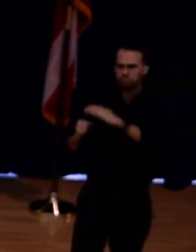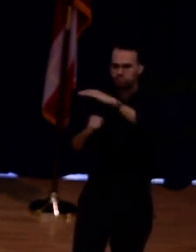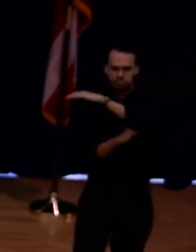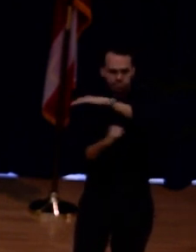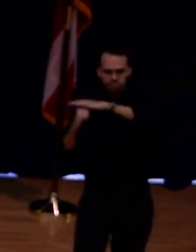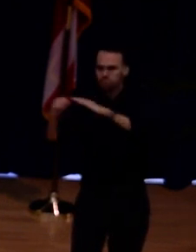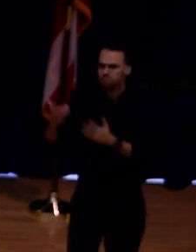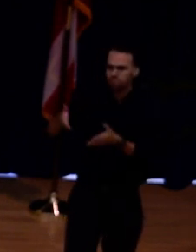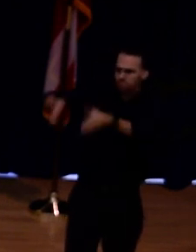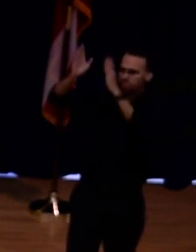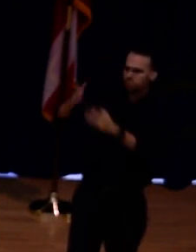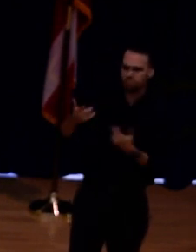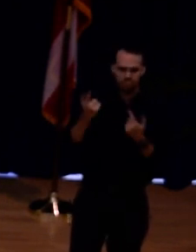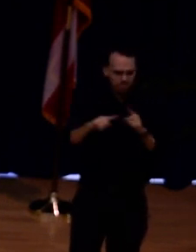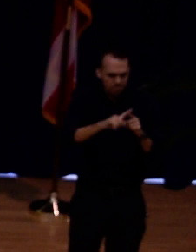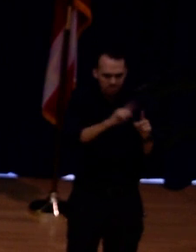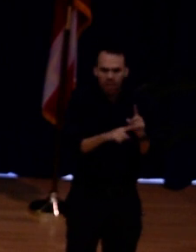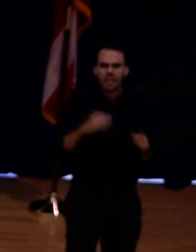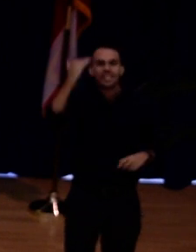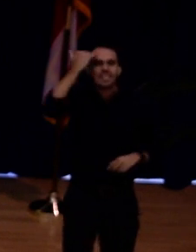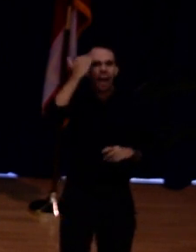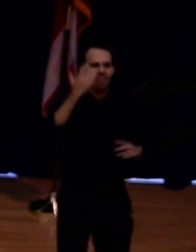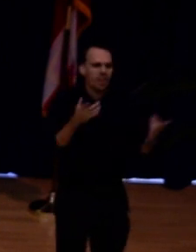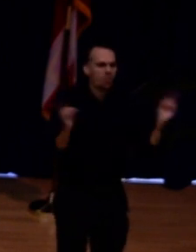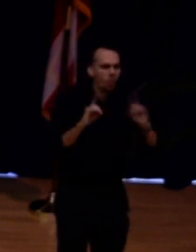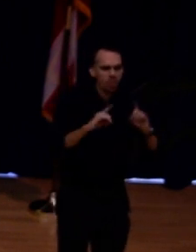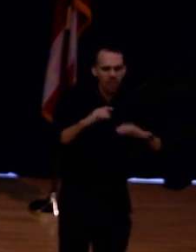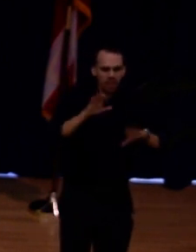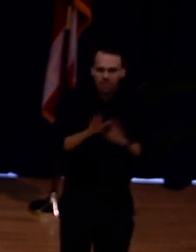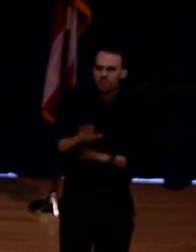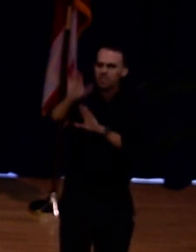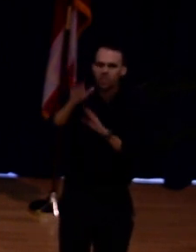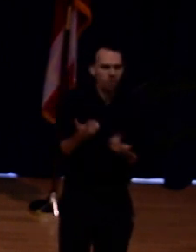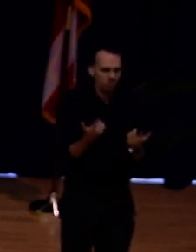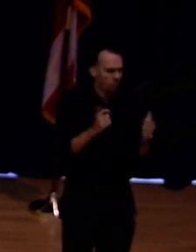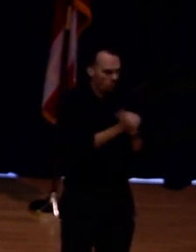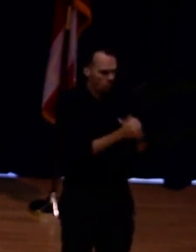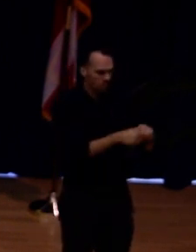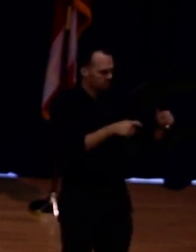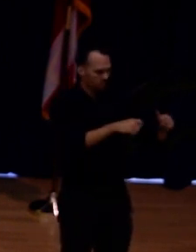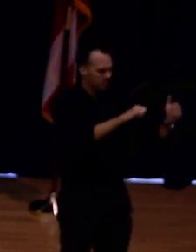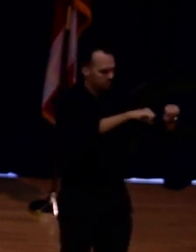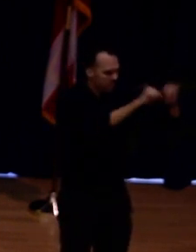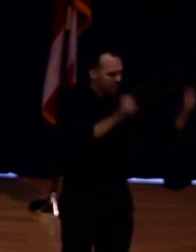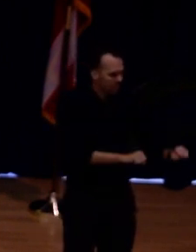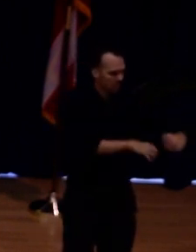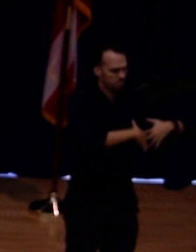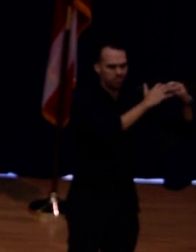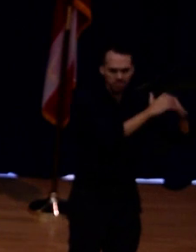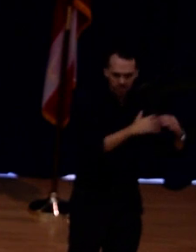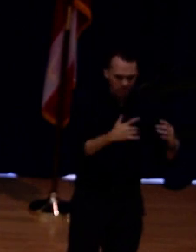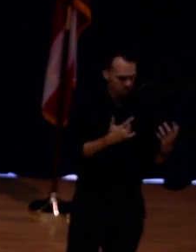conozcan las comunidades, la topografía, las localizaciones, de dónde está el switch que se prende el otro, de dónde está la subestación